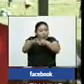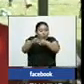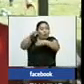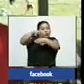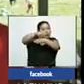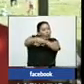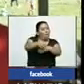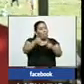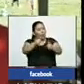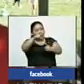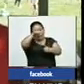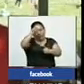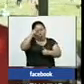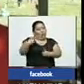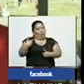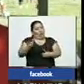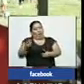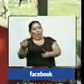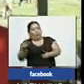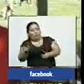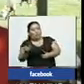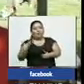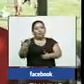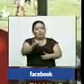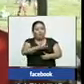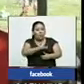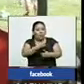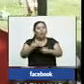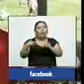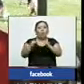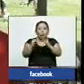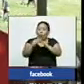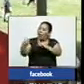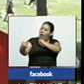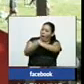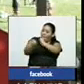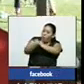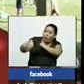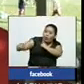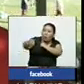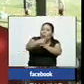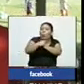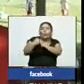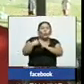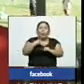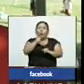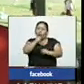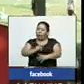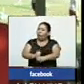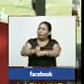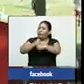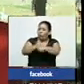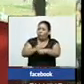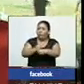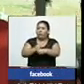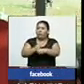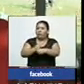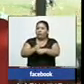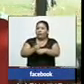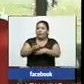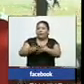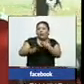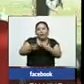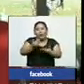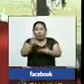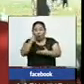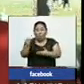haciendo muy buen trabajo. Lógico que nosotros necesitamos también del apoyo de nuestra afición, que no lo dudo que van a llegar. Quizás no va